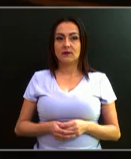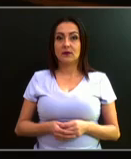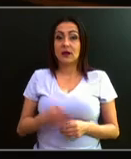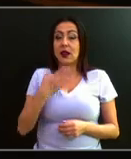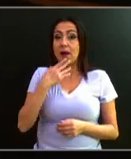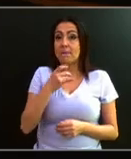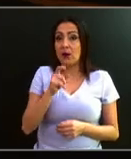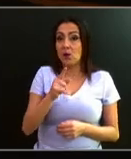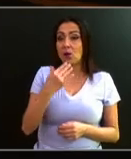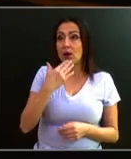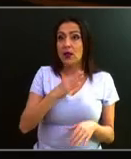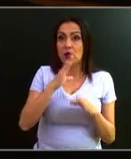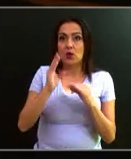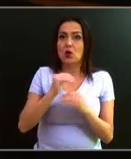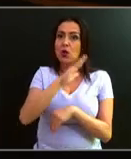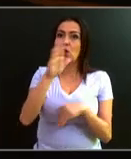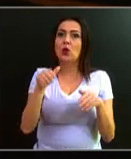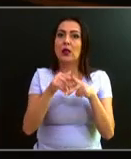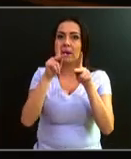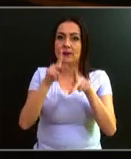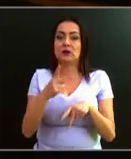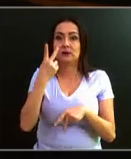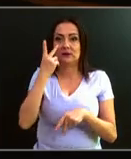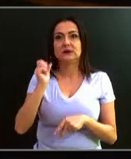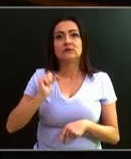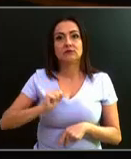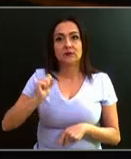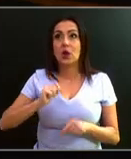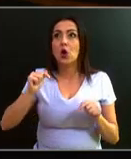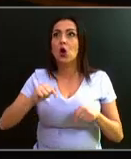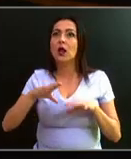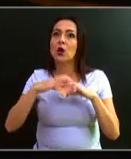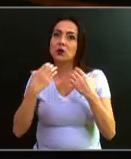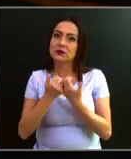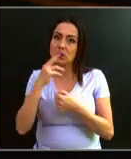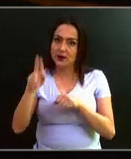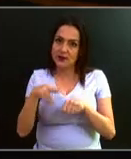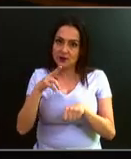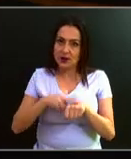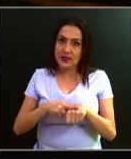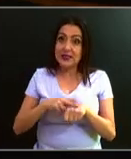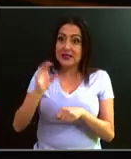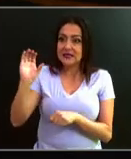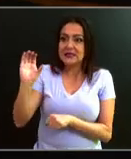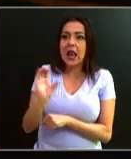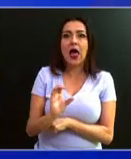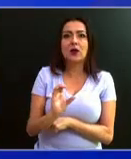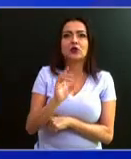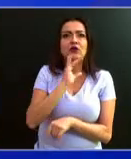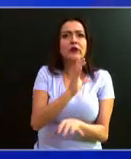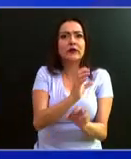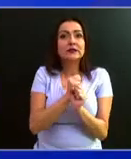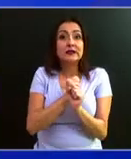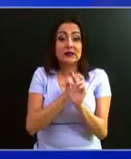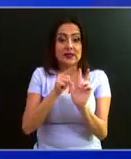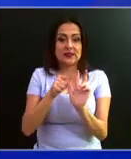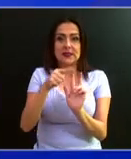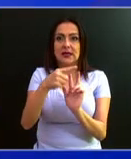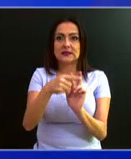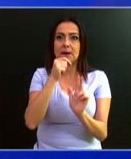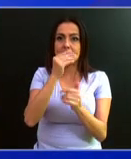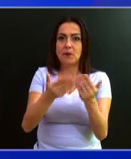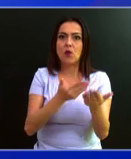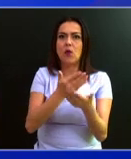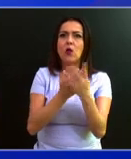Gracias, don Paul. Muy buenas noches y a todos los televidentes. Efectivamente, hoy el Consejo Nacional de Salarios termina de recibir las tres propuestas